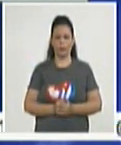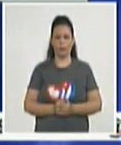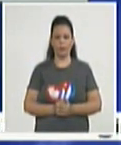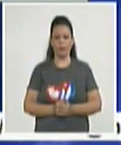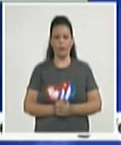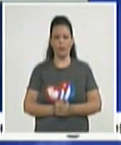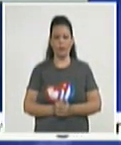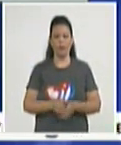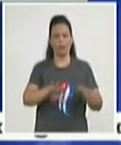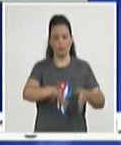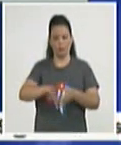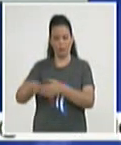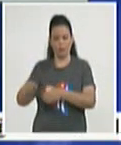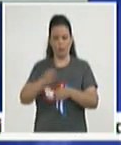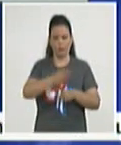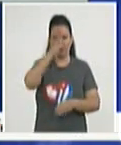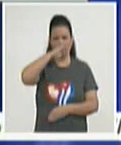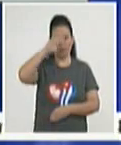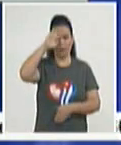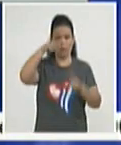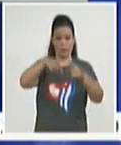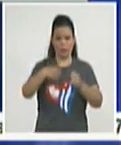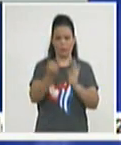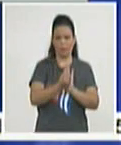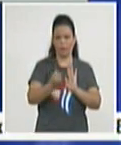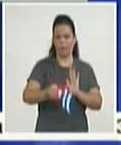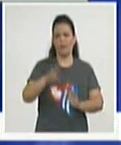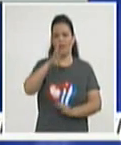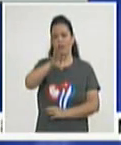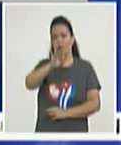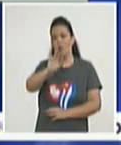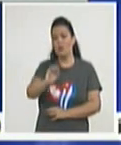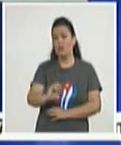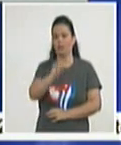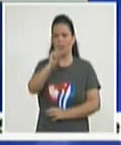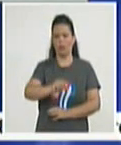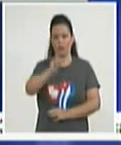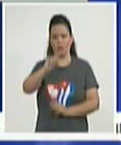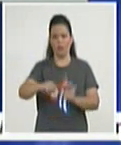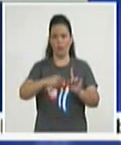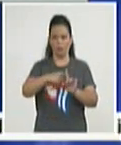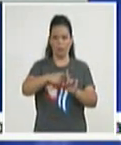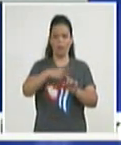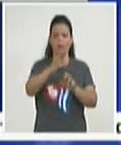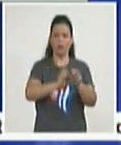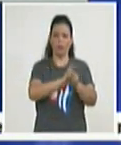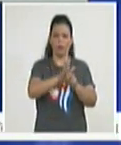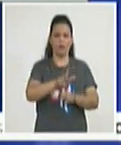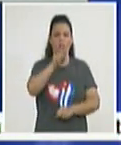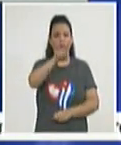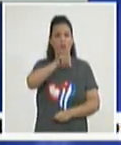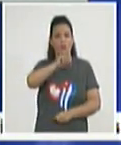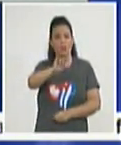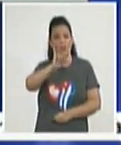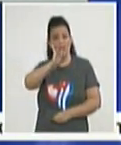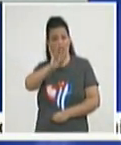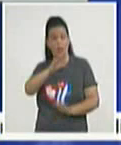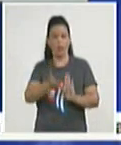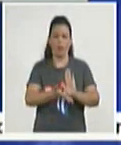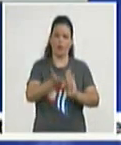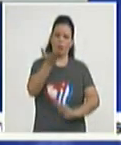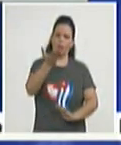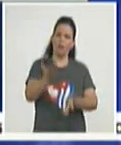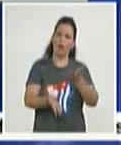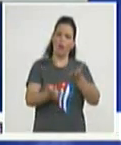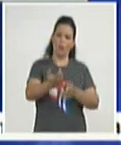Santiago de Cuba hoy confirma 380 casos autóctonos, 167 casos más en relación